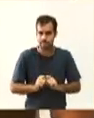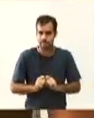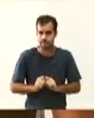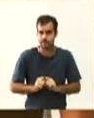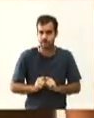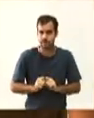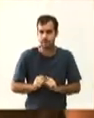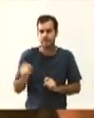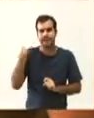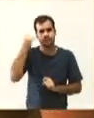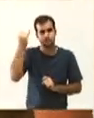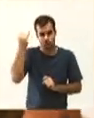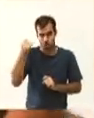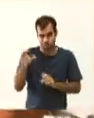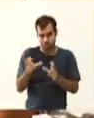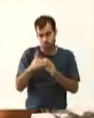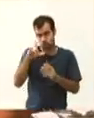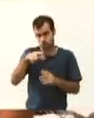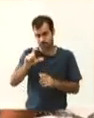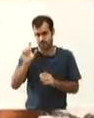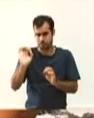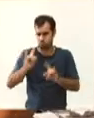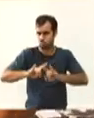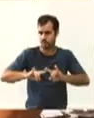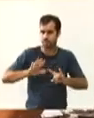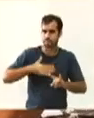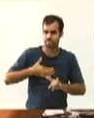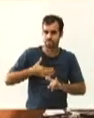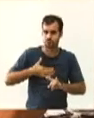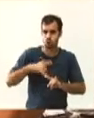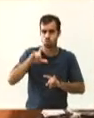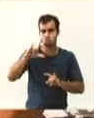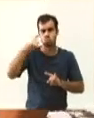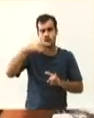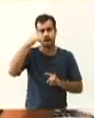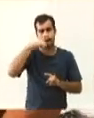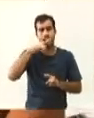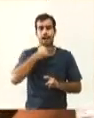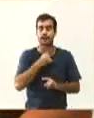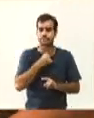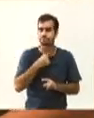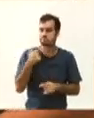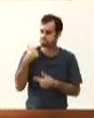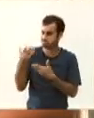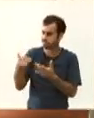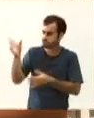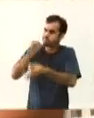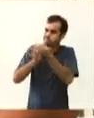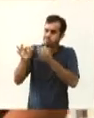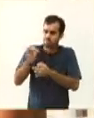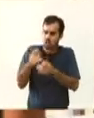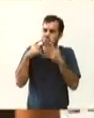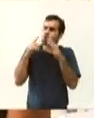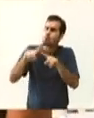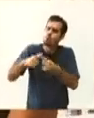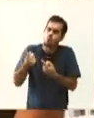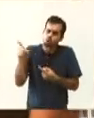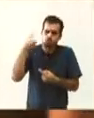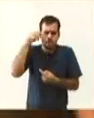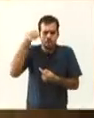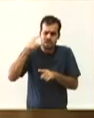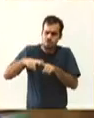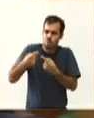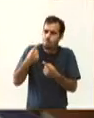la Federación de Estudiantes Universitarios de esa universidad. Bienvenido al programa y coméntame, ¿qué importancia le atribuyes a las donaciones de